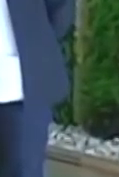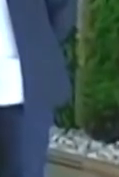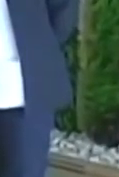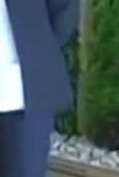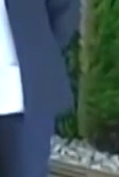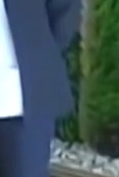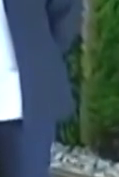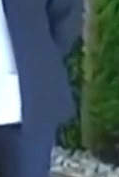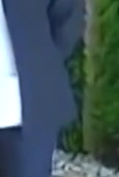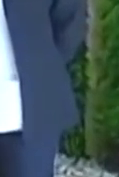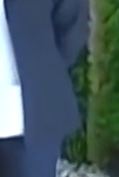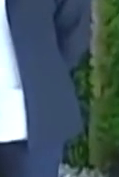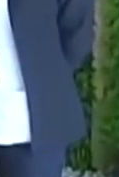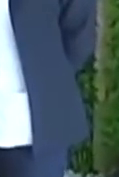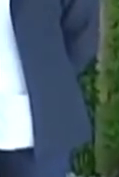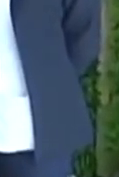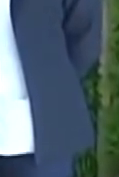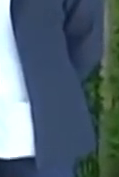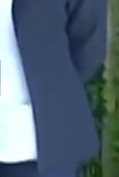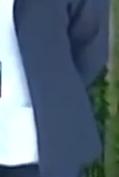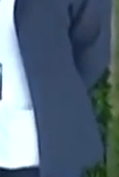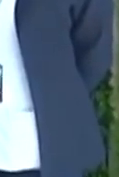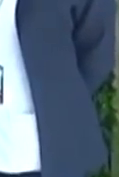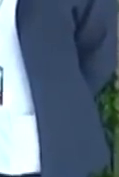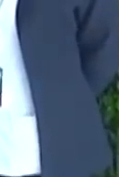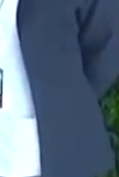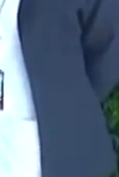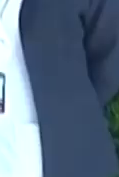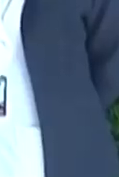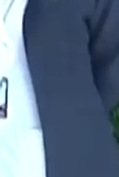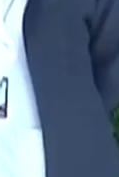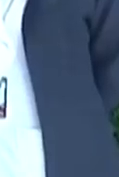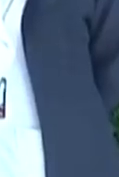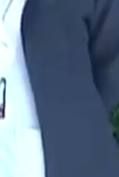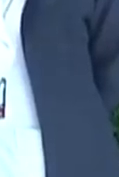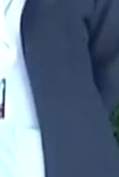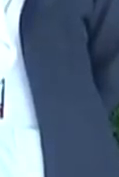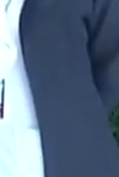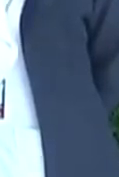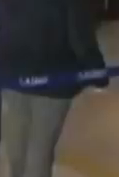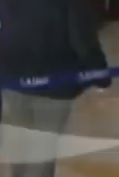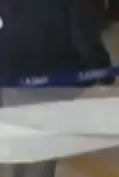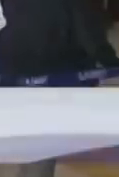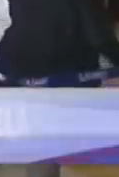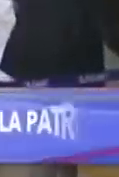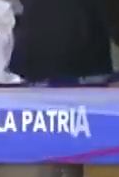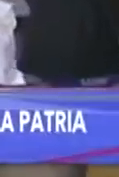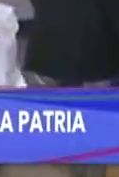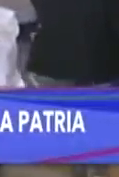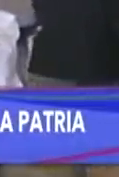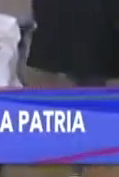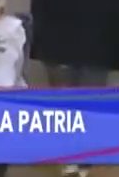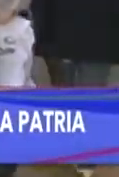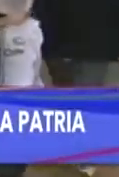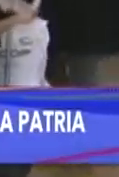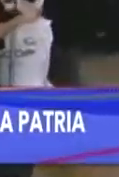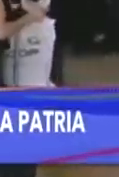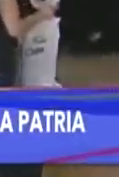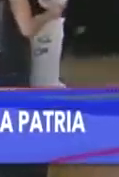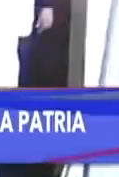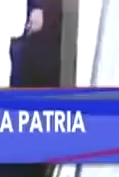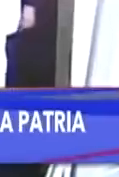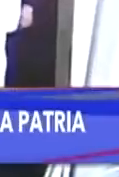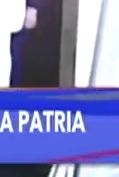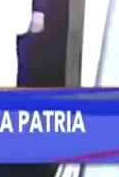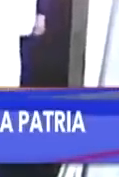Yadira Castillo, quien es la autoridad única en salud de este estado. Estamos desplegando el plan de prevención y contención